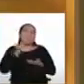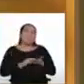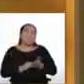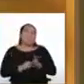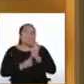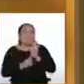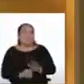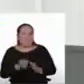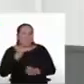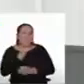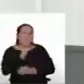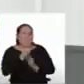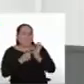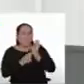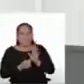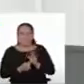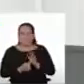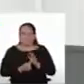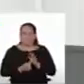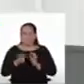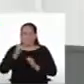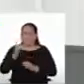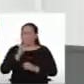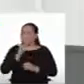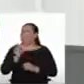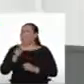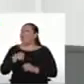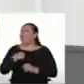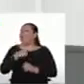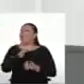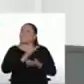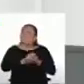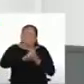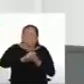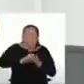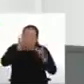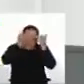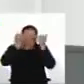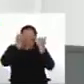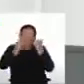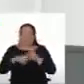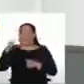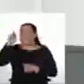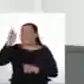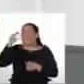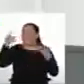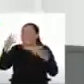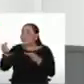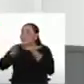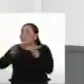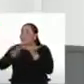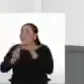en presentarlo en una servilleta? ¿Servilleta? No, estos son mis apuntes. La profesora ya me